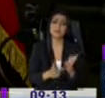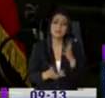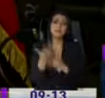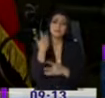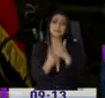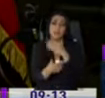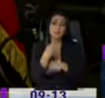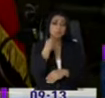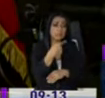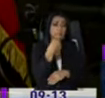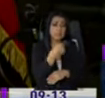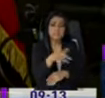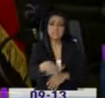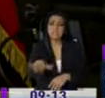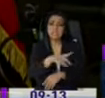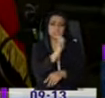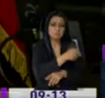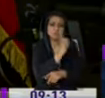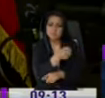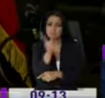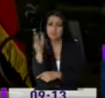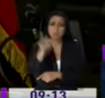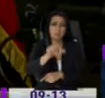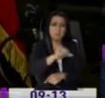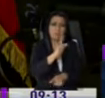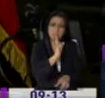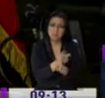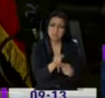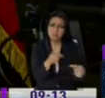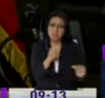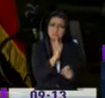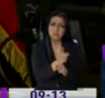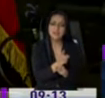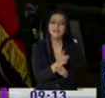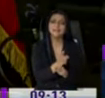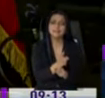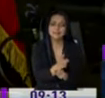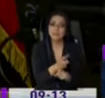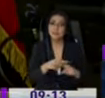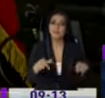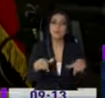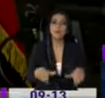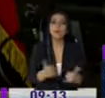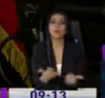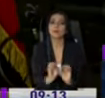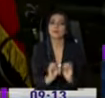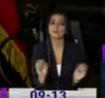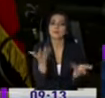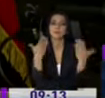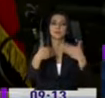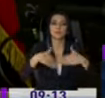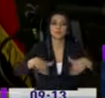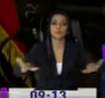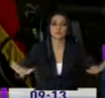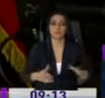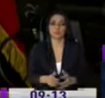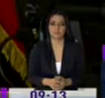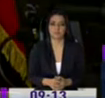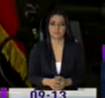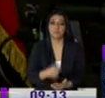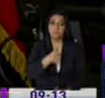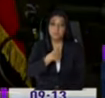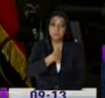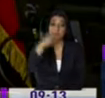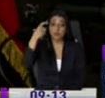decirles a los poderes fácticos cómo se estaban comportando irregularmente, sí, pero ya no hace falta. Por lo menos para mi